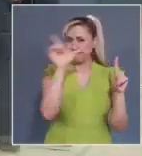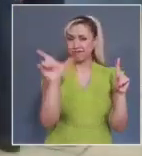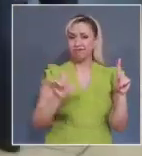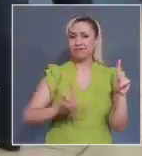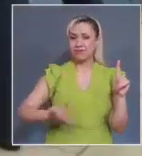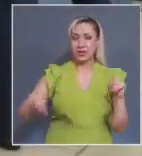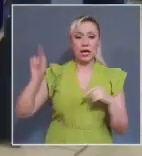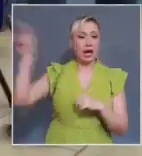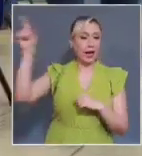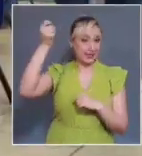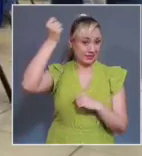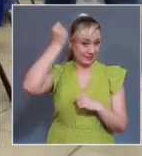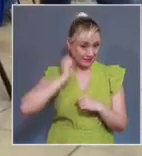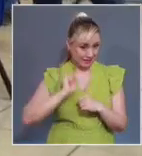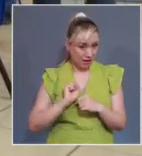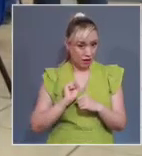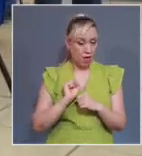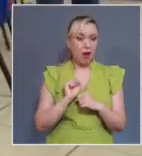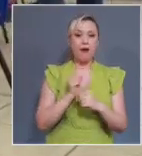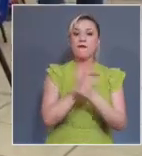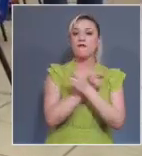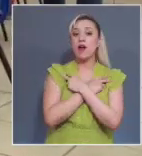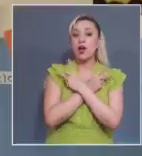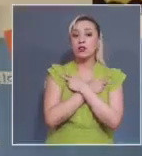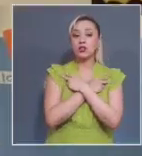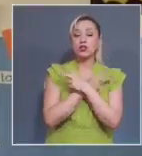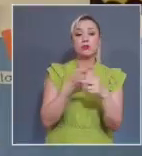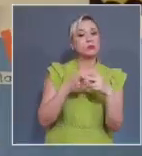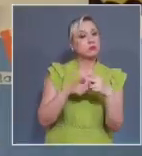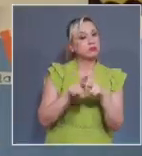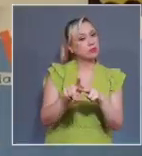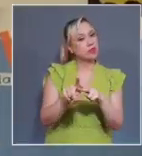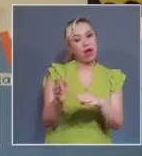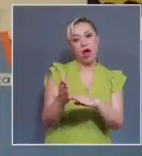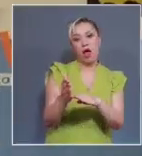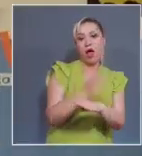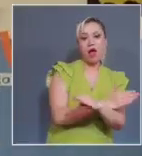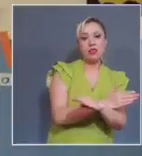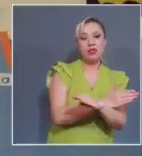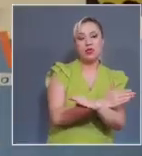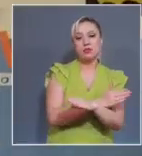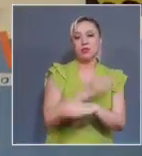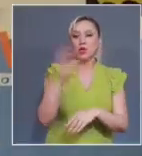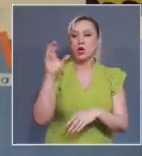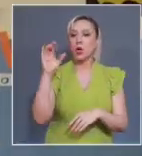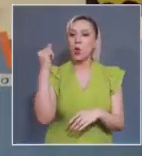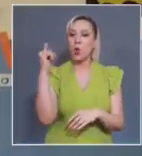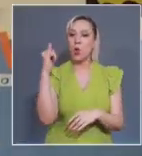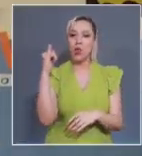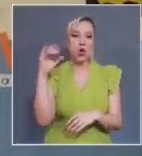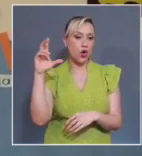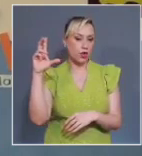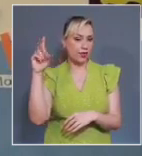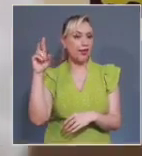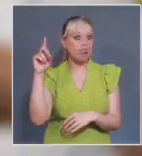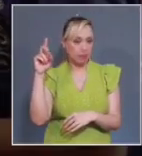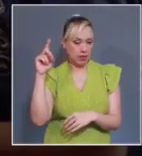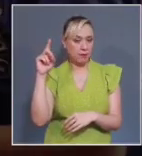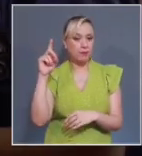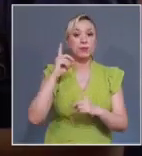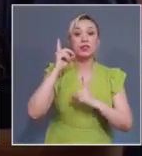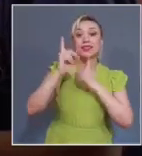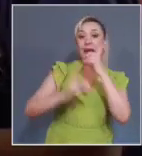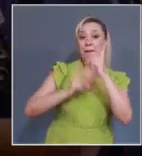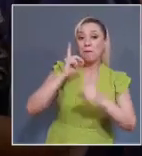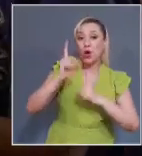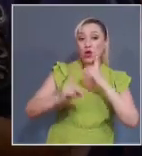ejemplo, las vacaciones iniciarán antes el 30 de junio y las clases de educación física solo se impartirán entre 7 y